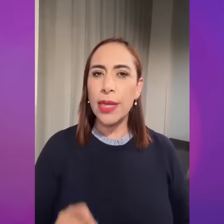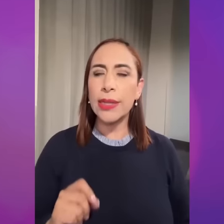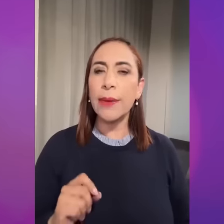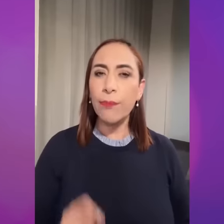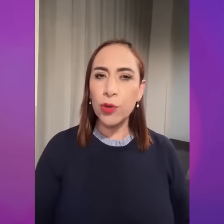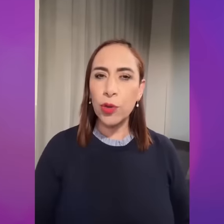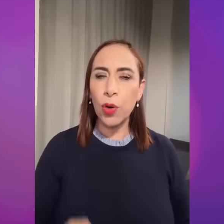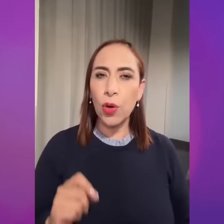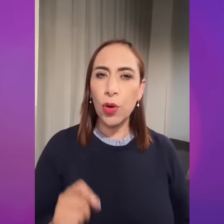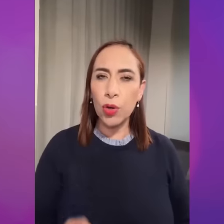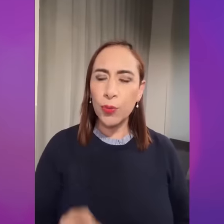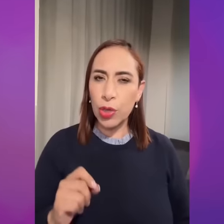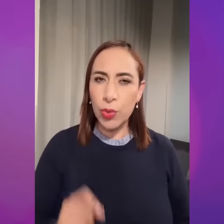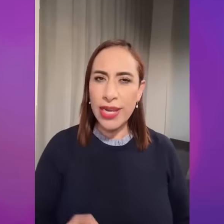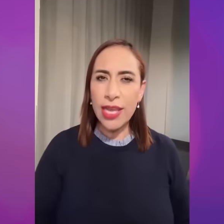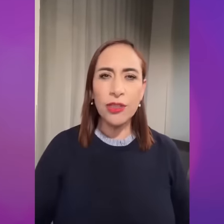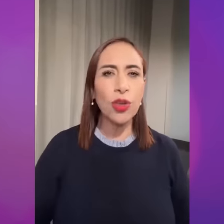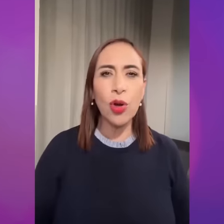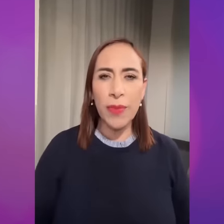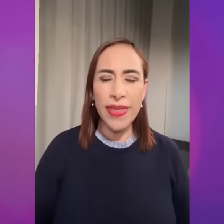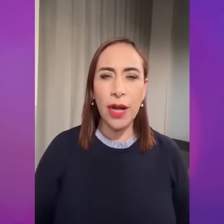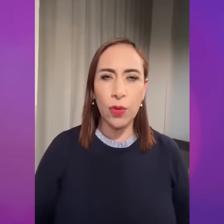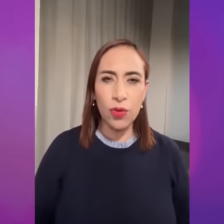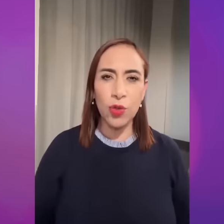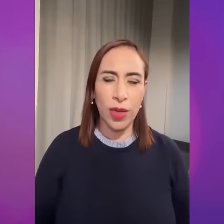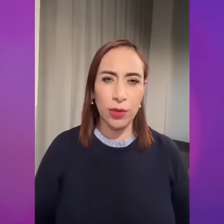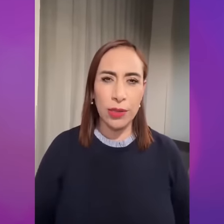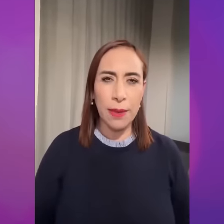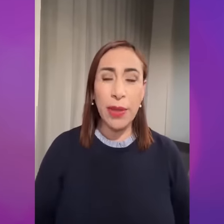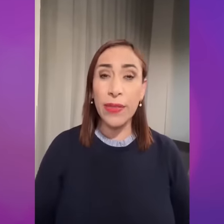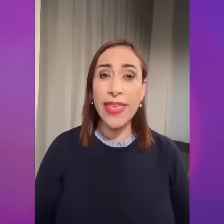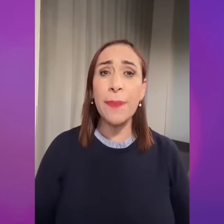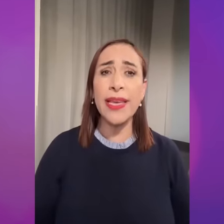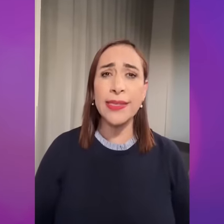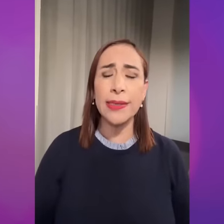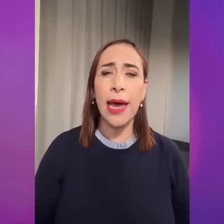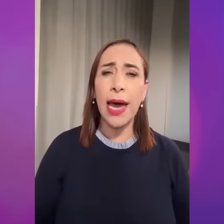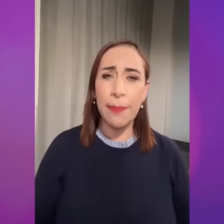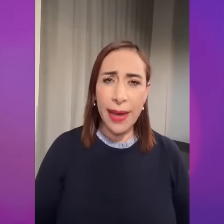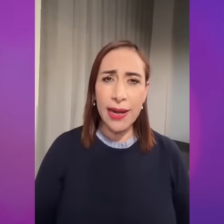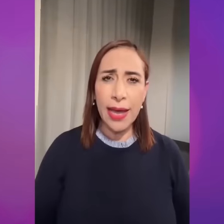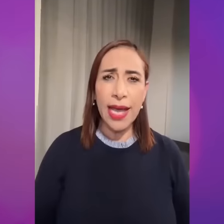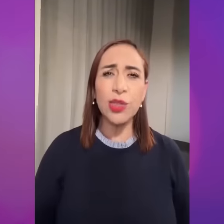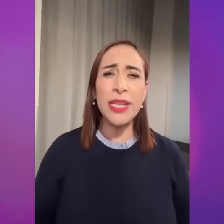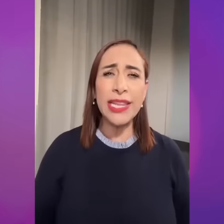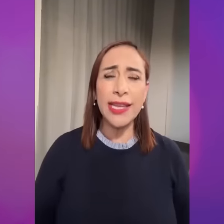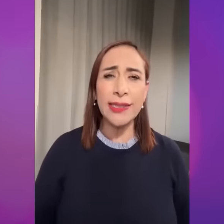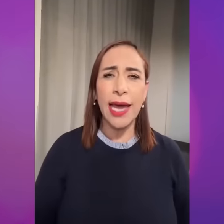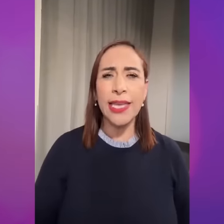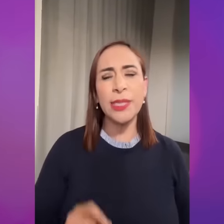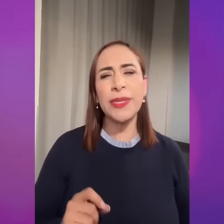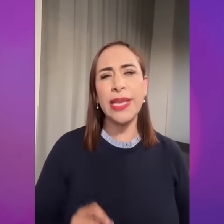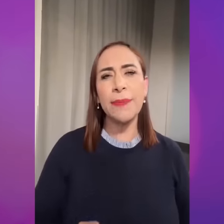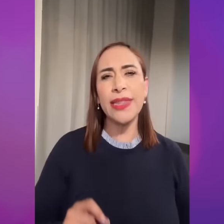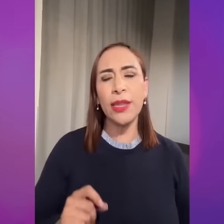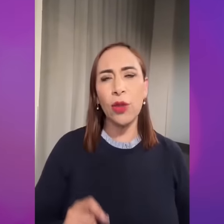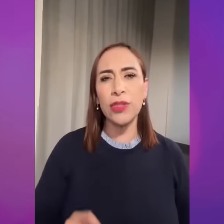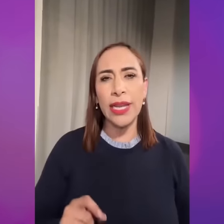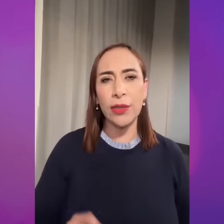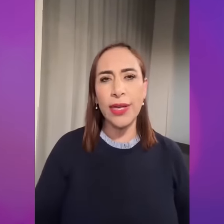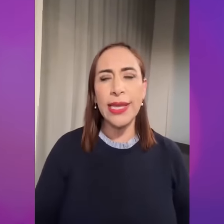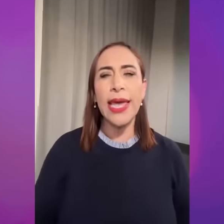simulador, tramposo, corrupto y ruin, solo medran unos cuantos. Pero daña al país, al PAN, a su militancia y